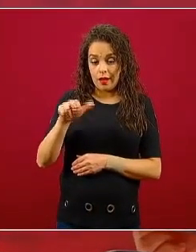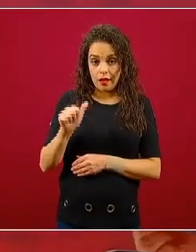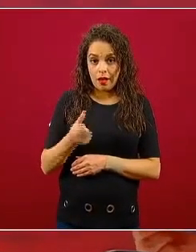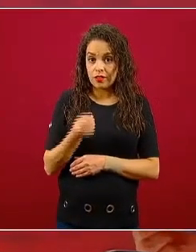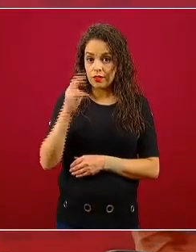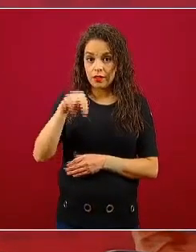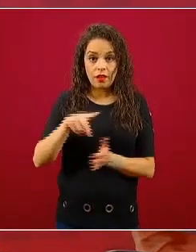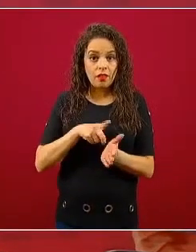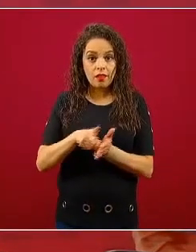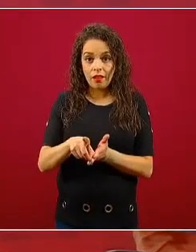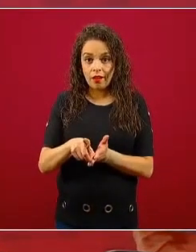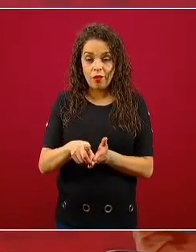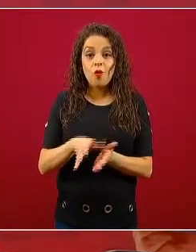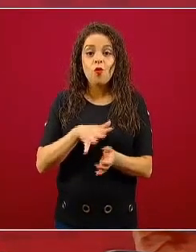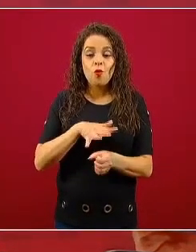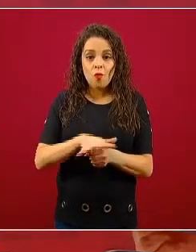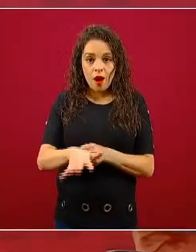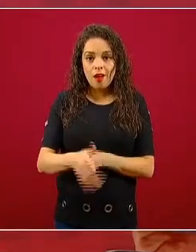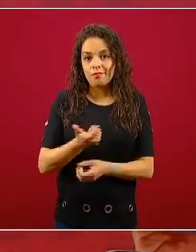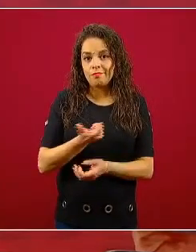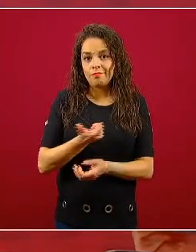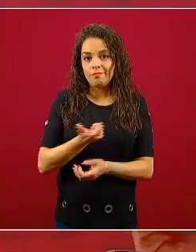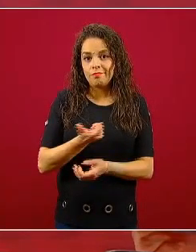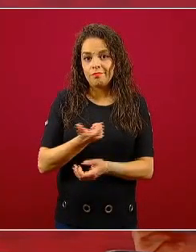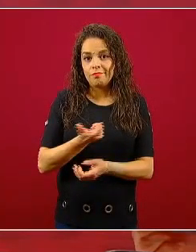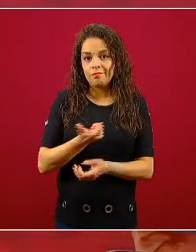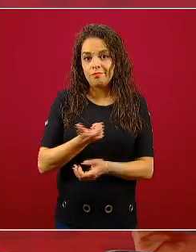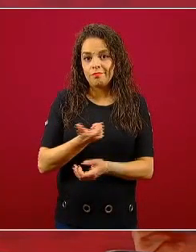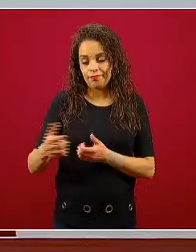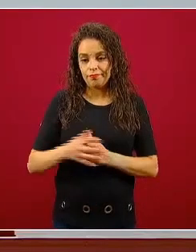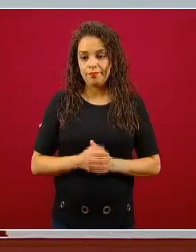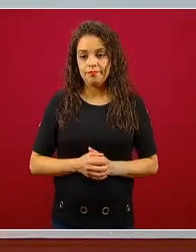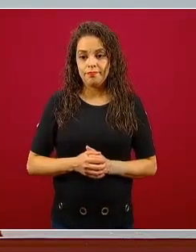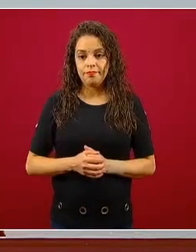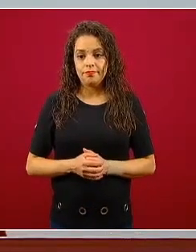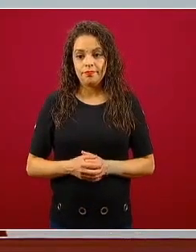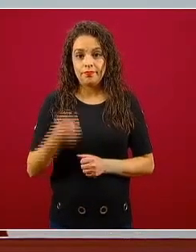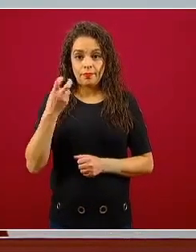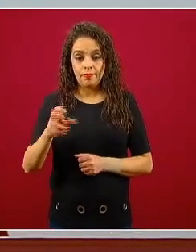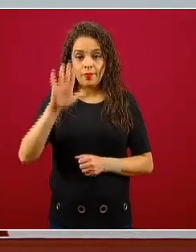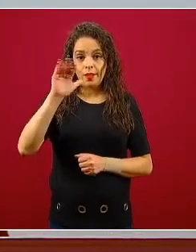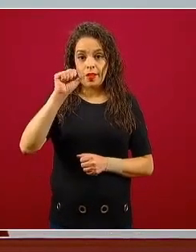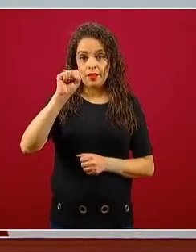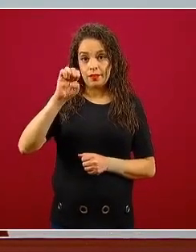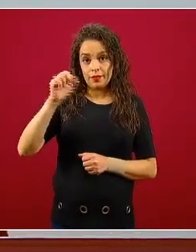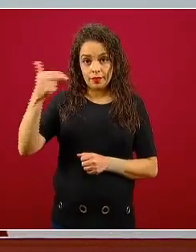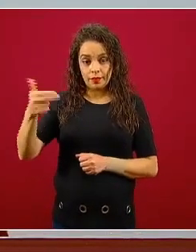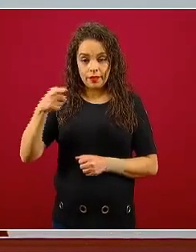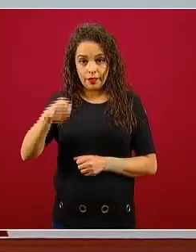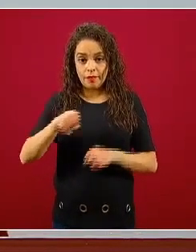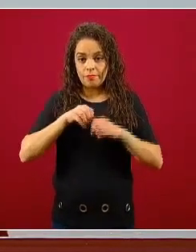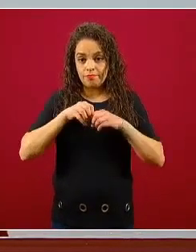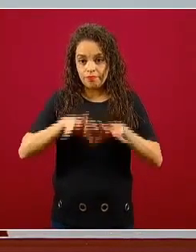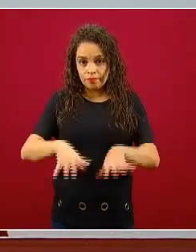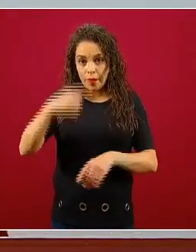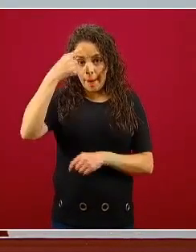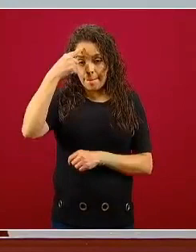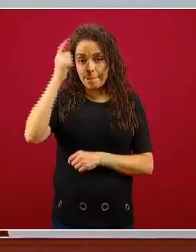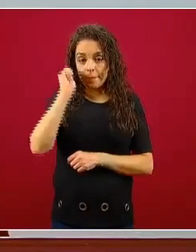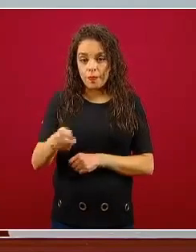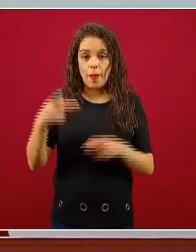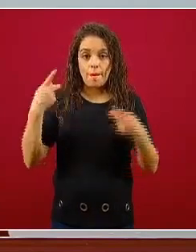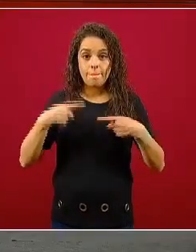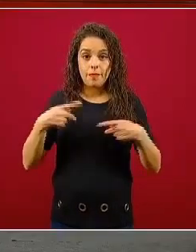¿no? Por ello es que CASE lanza esta campaña de concientización a los